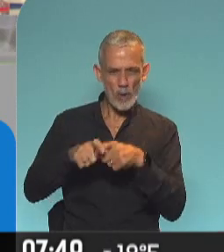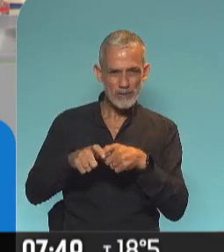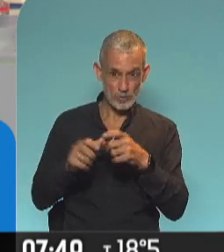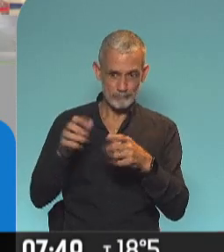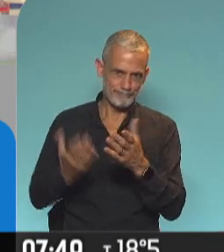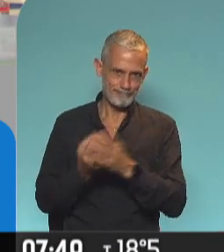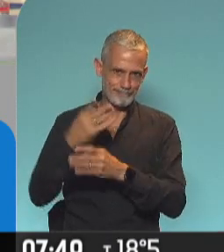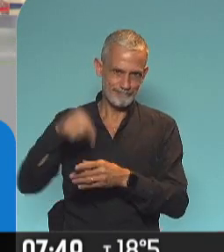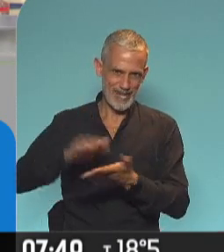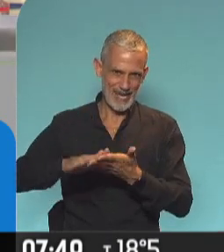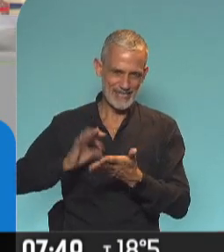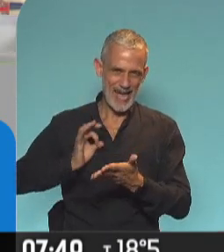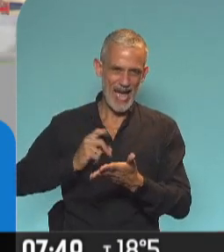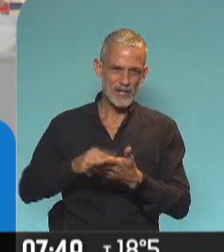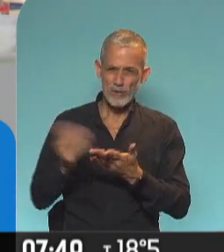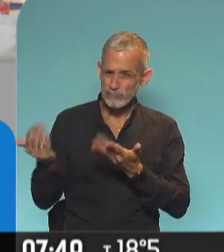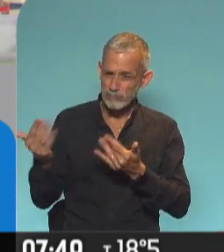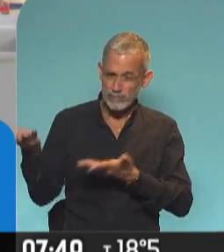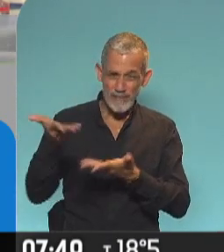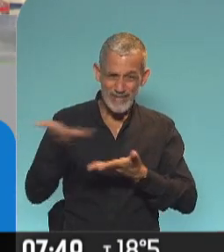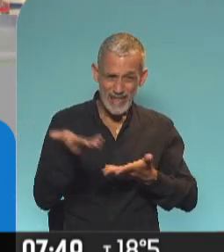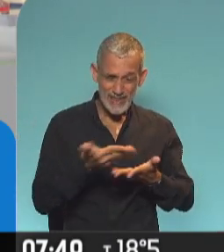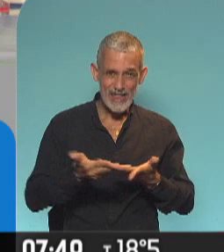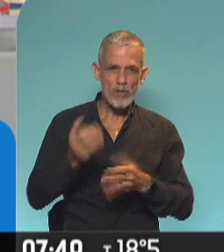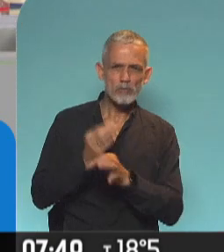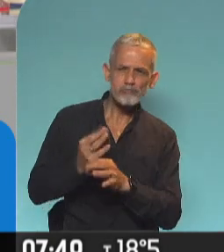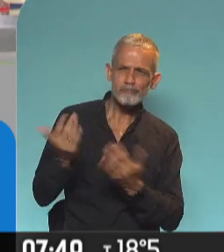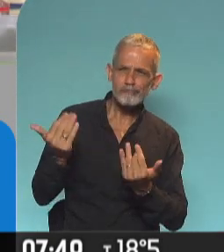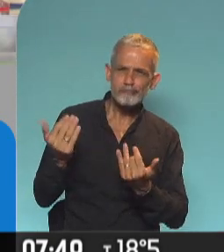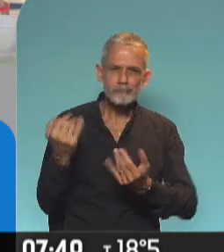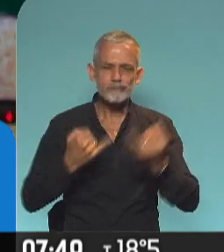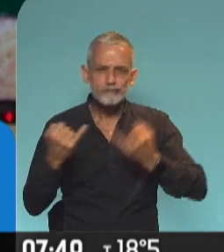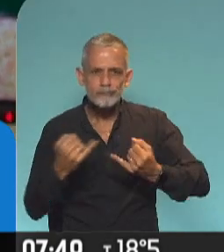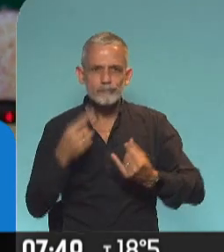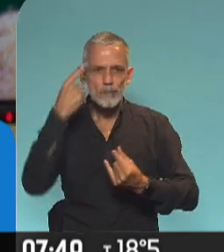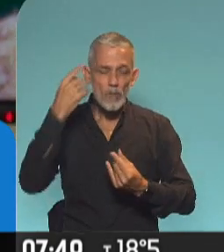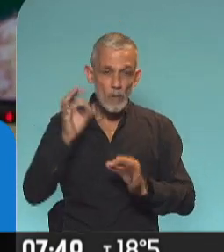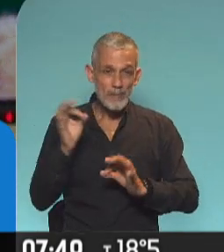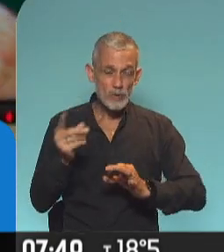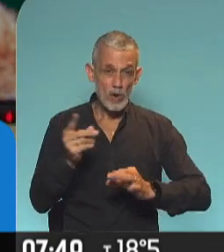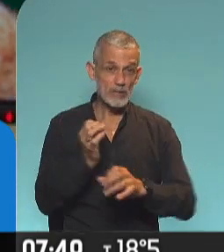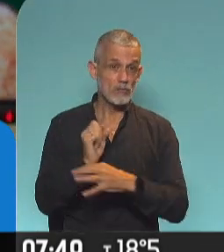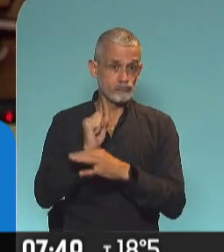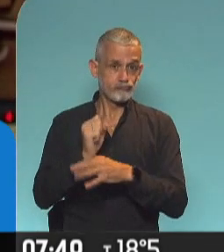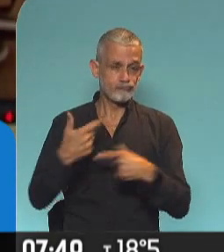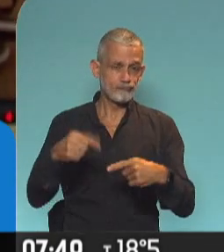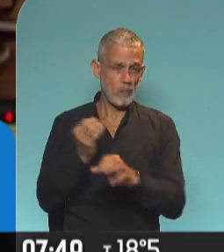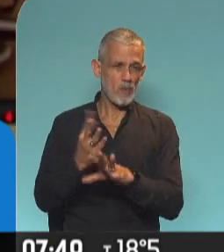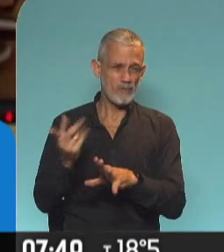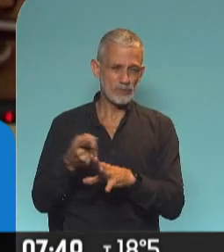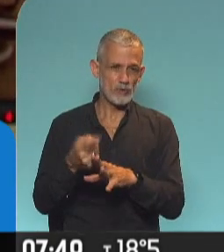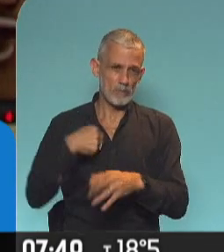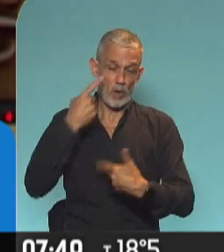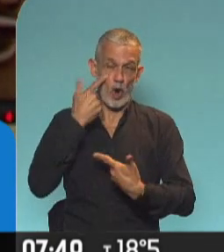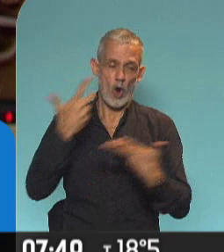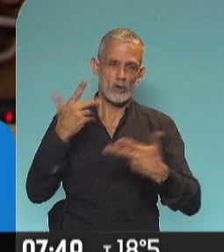este año, donde invitaron a un montón de expertos a exponer qué les parecía. Muchos expertos, que muchos lo conocemos,